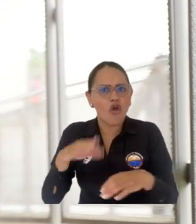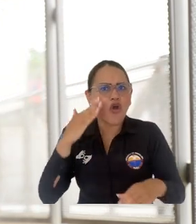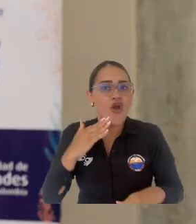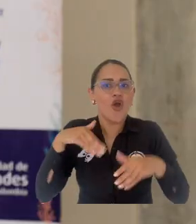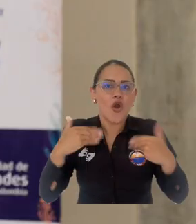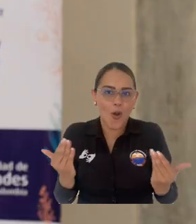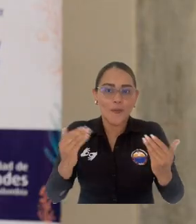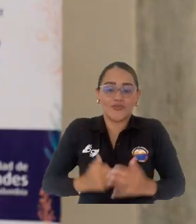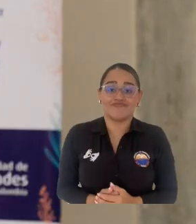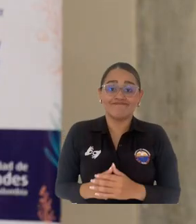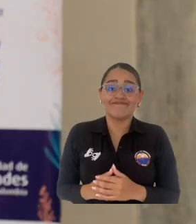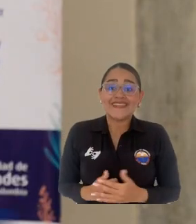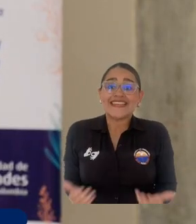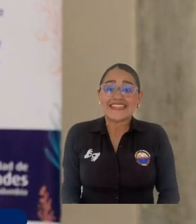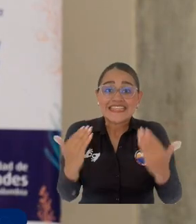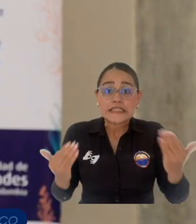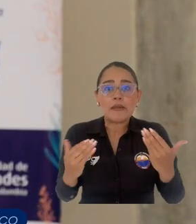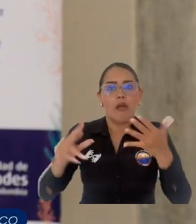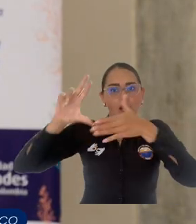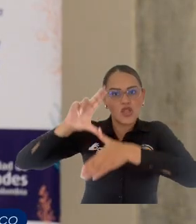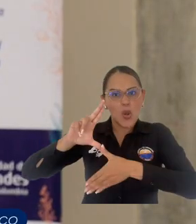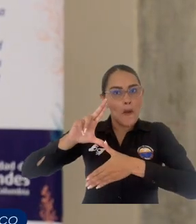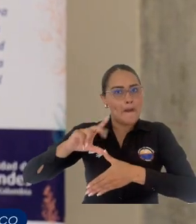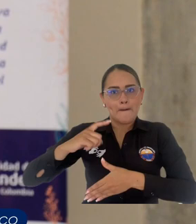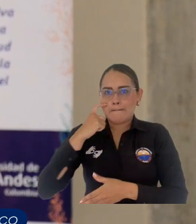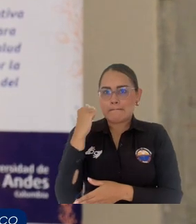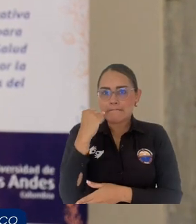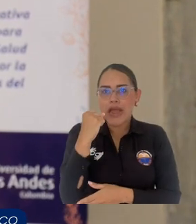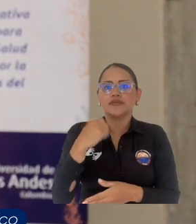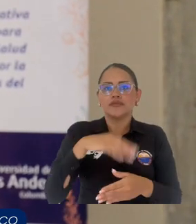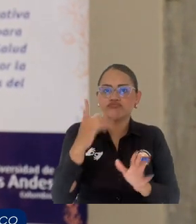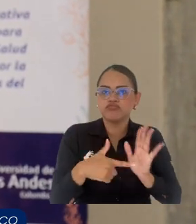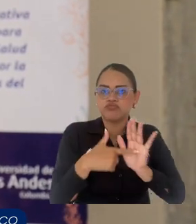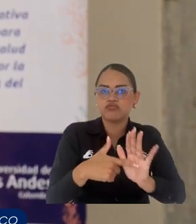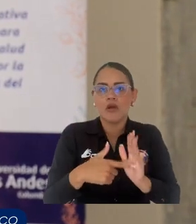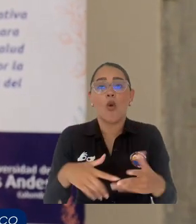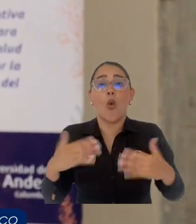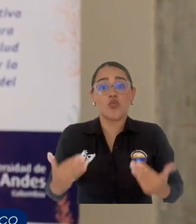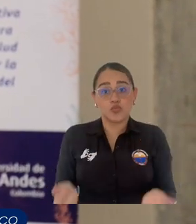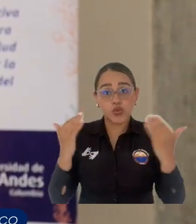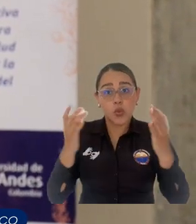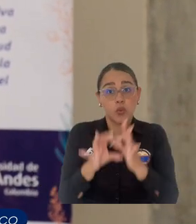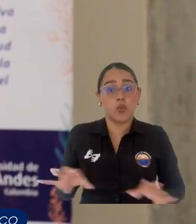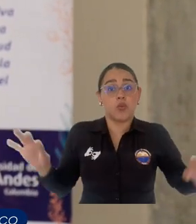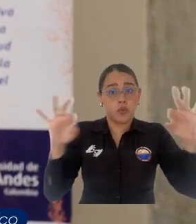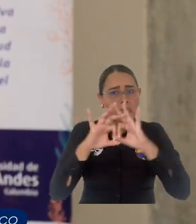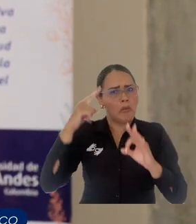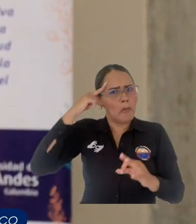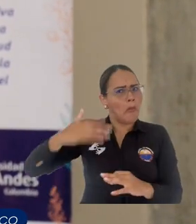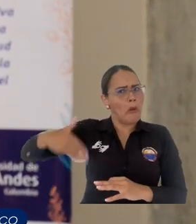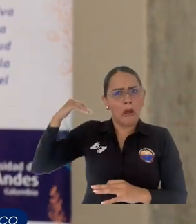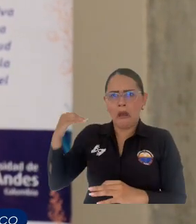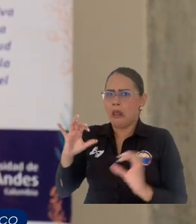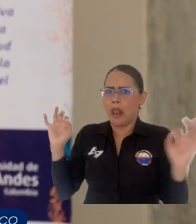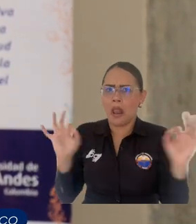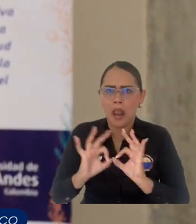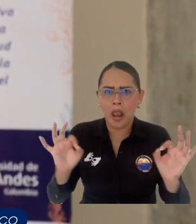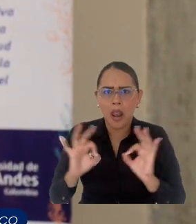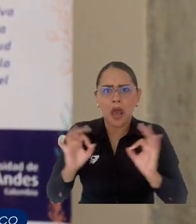especialmente de los jóvenes. Muy pioneros en Latinoamérica, que me parece muy importante. Yo creo que no se